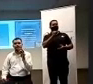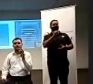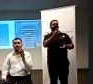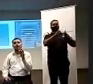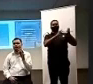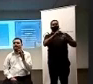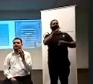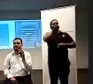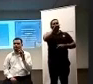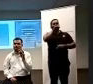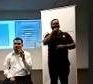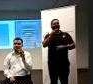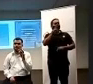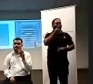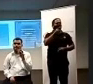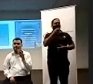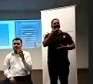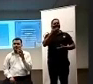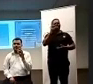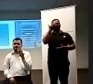Entonces, no, nadie.